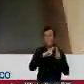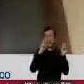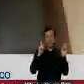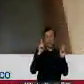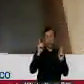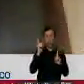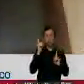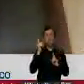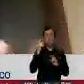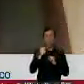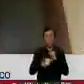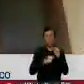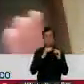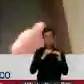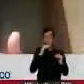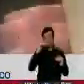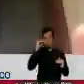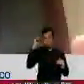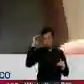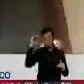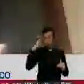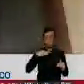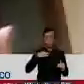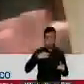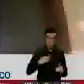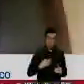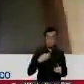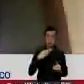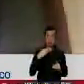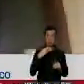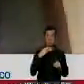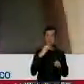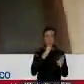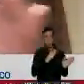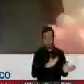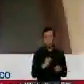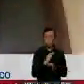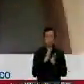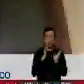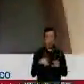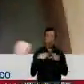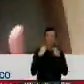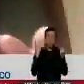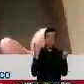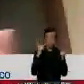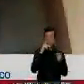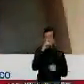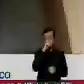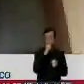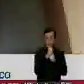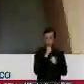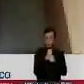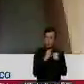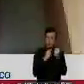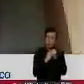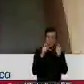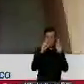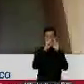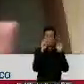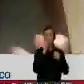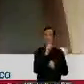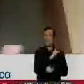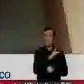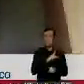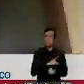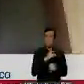que acabo de mencionar, que van progresivamente, son los aportes que vamos a realizar de funcionarios públicos, que van a apoyar también el sector privado,